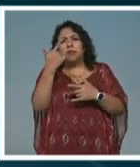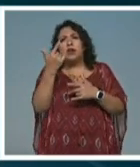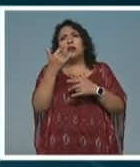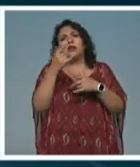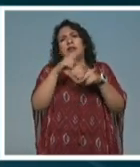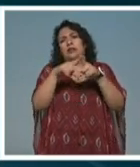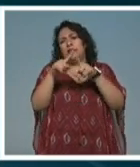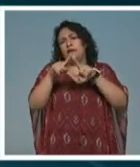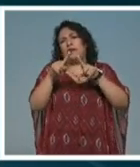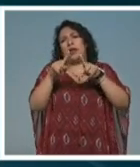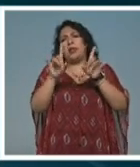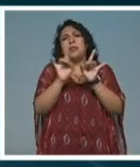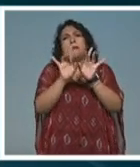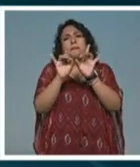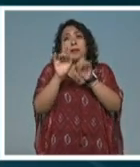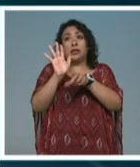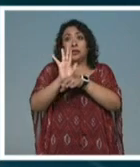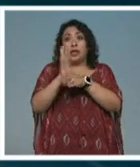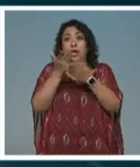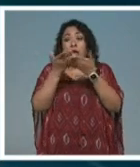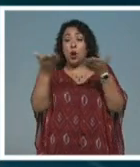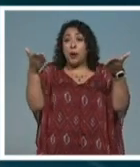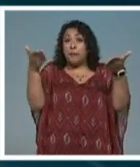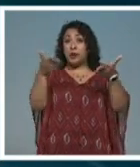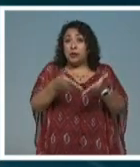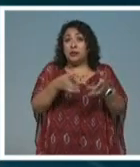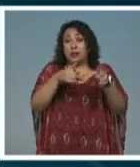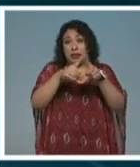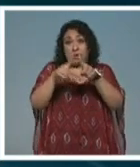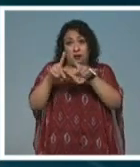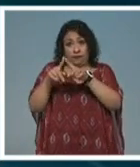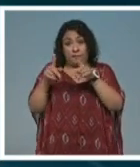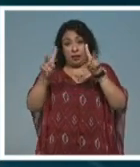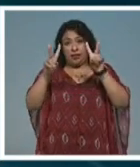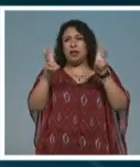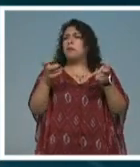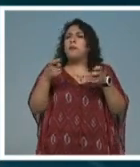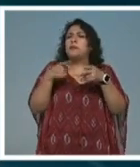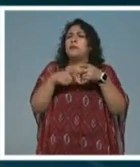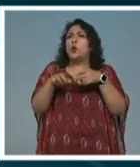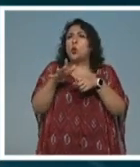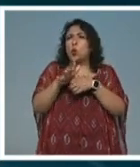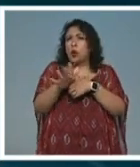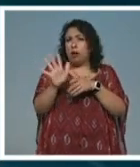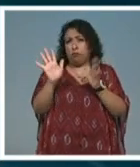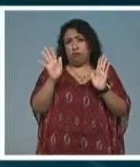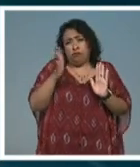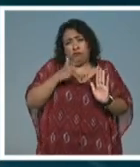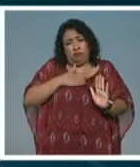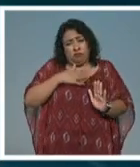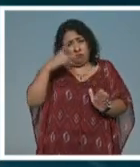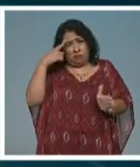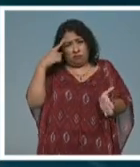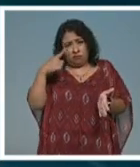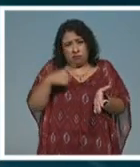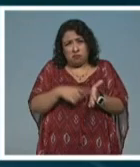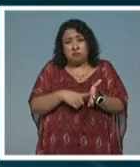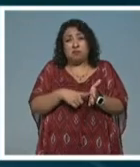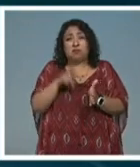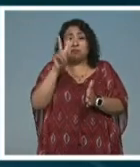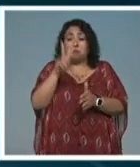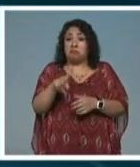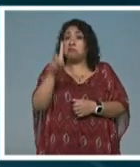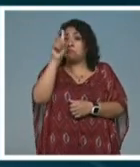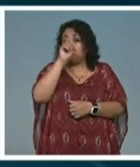que ocurre en el séptimo arte. Y ahora nos vas a presentar varias cosas. ¿Con qué iniciamos? Con algo que me parece que pues una